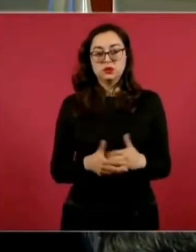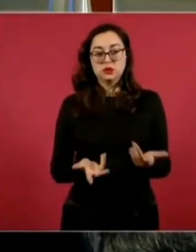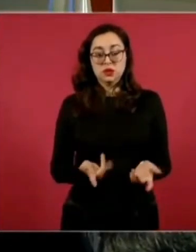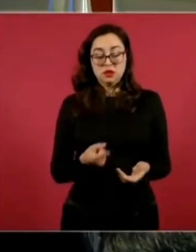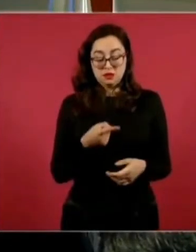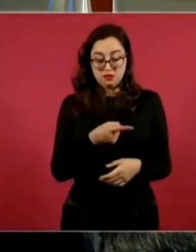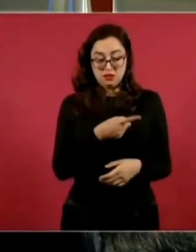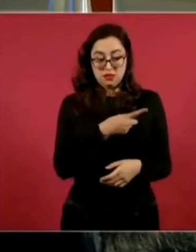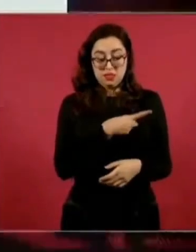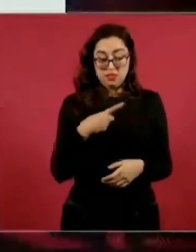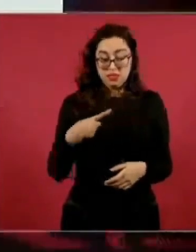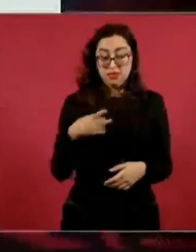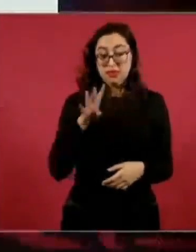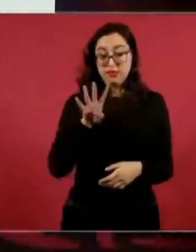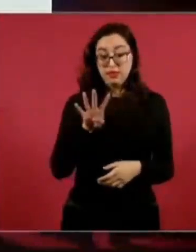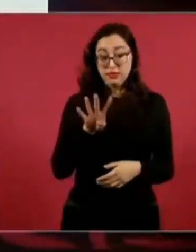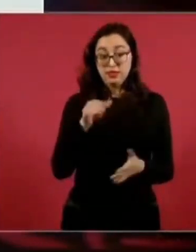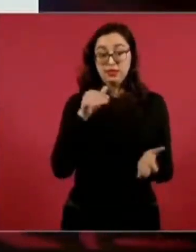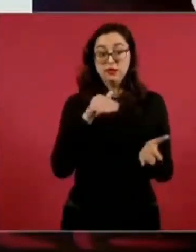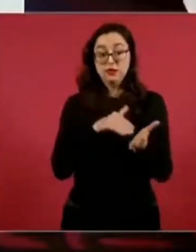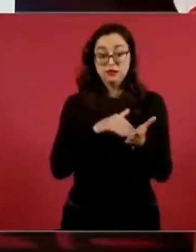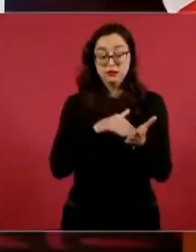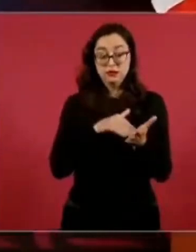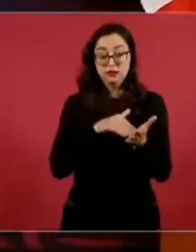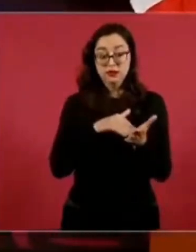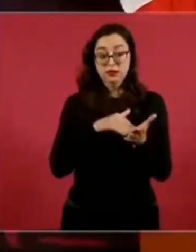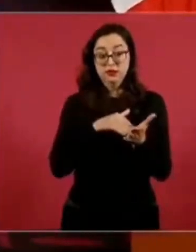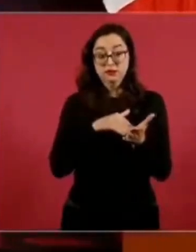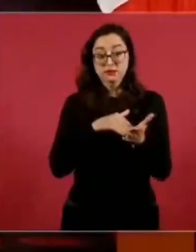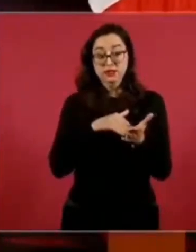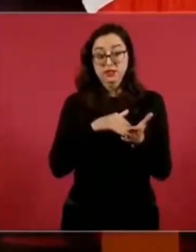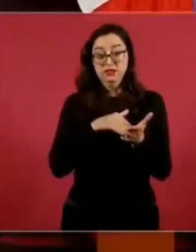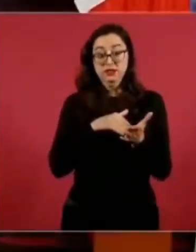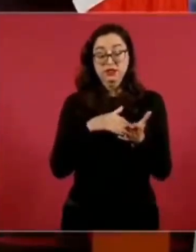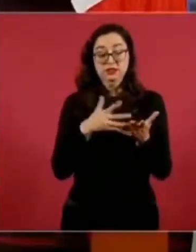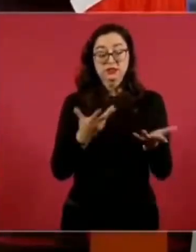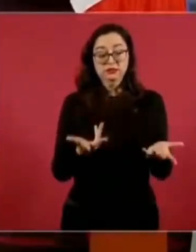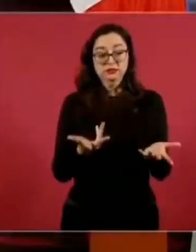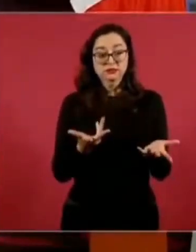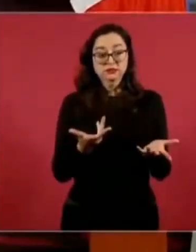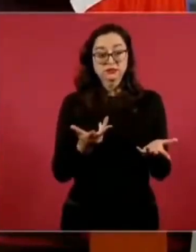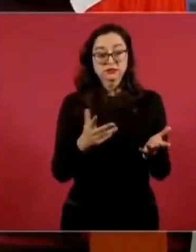19,860 millones. Lleva como 2 años